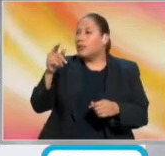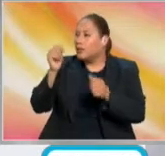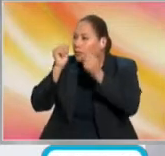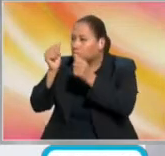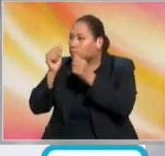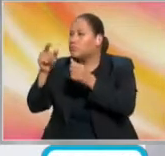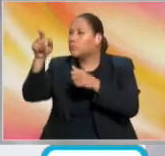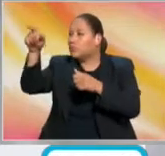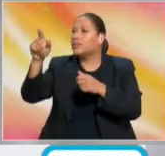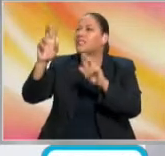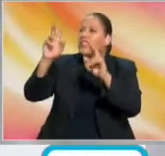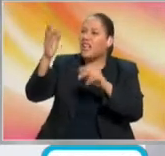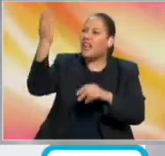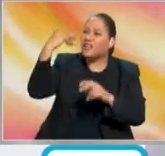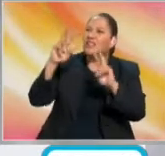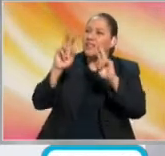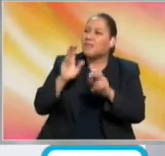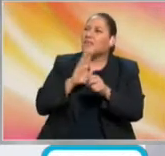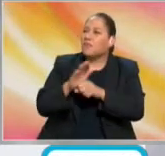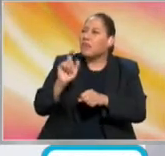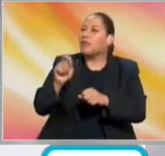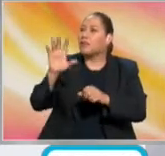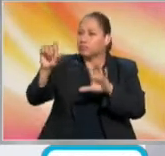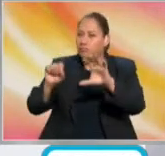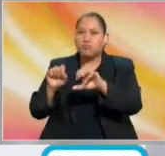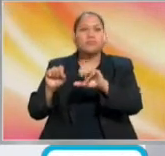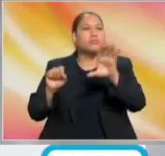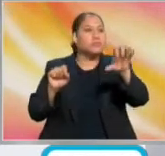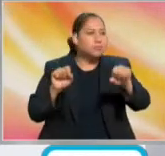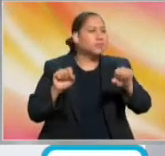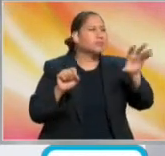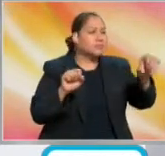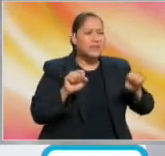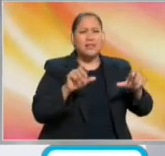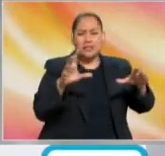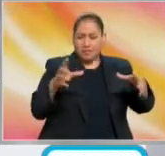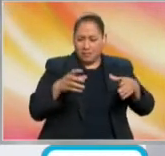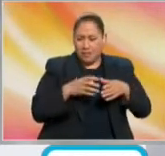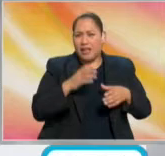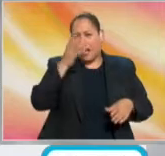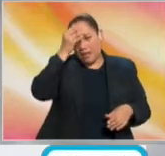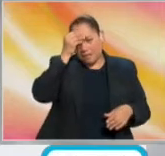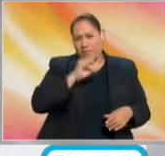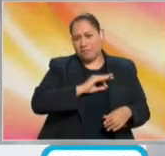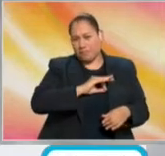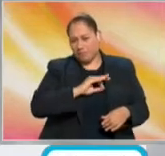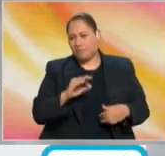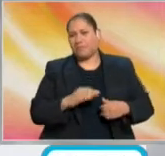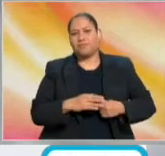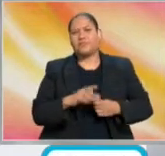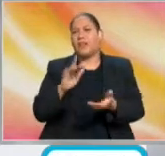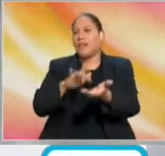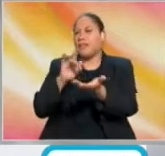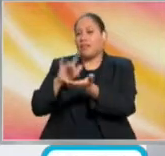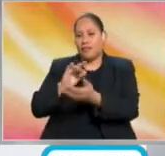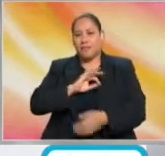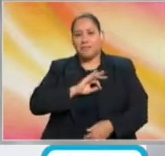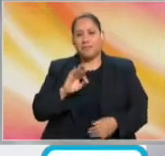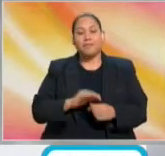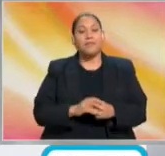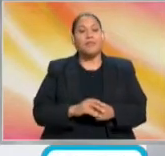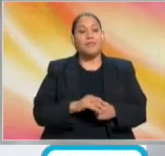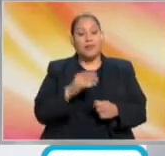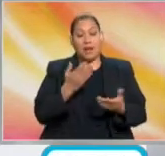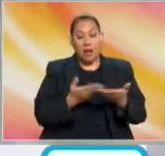lo mejor que tenga, aprender, porque todos los seres humanos podemos aprender de otro ser humano. Sí, y hay que adaptarse a los tiempos que